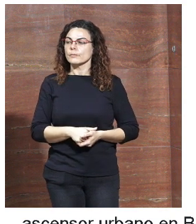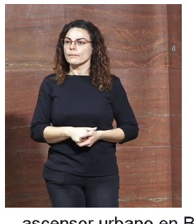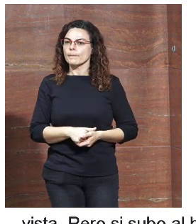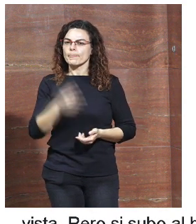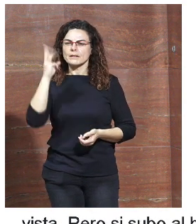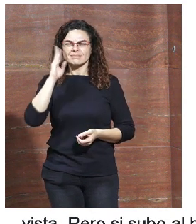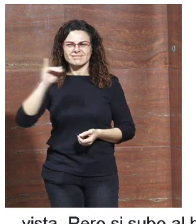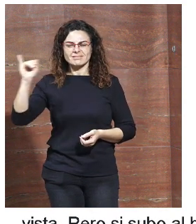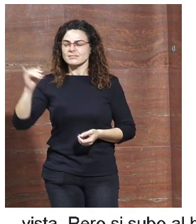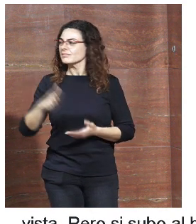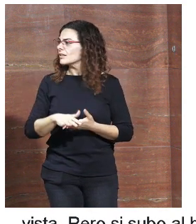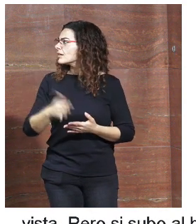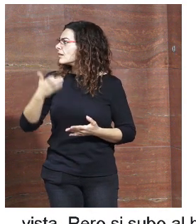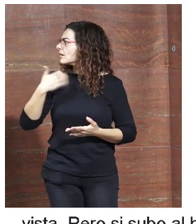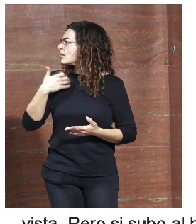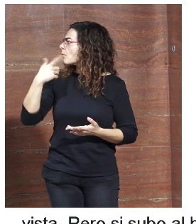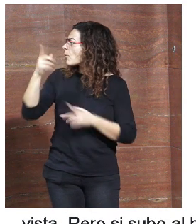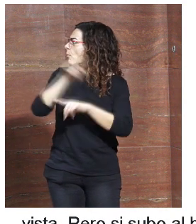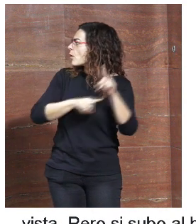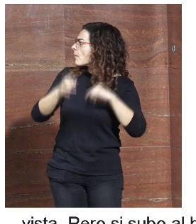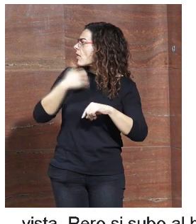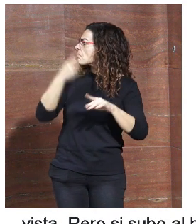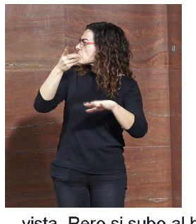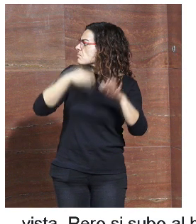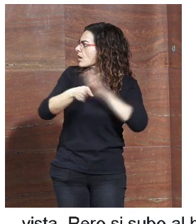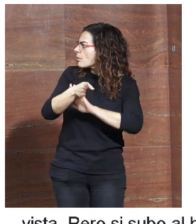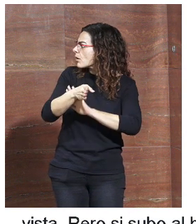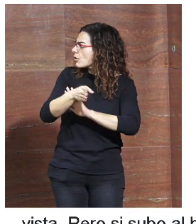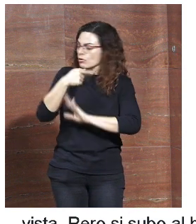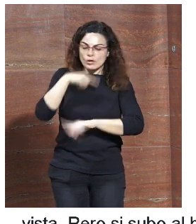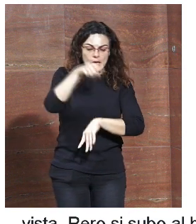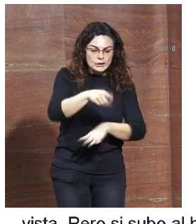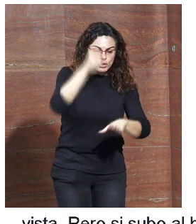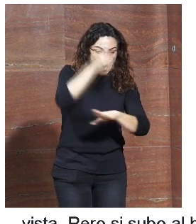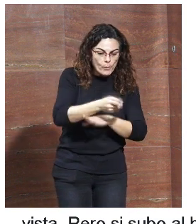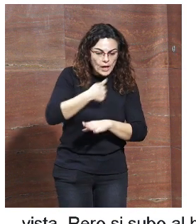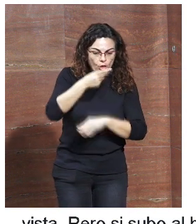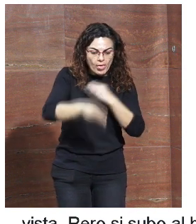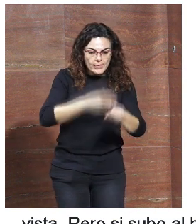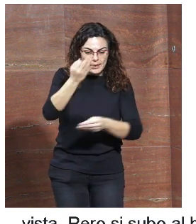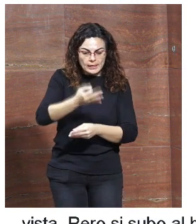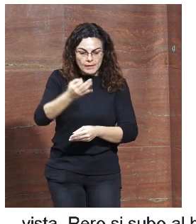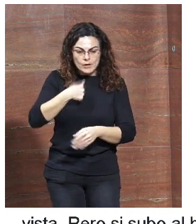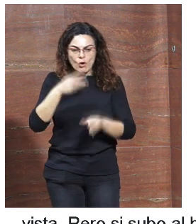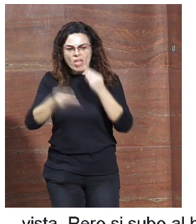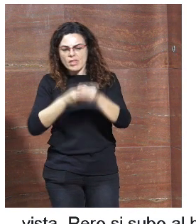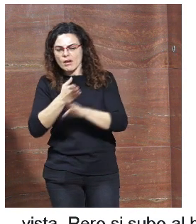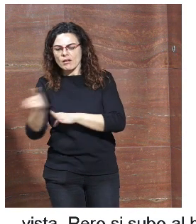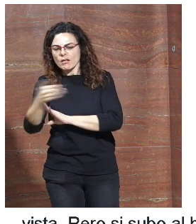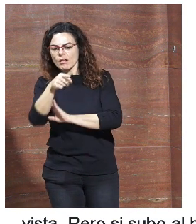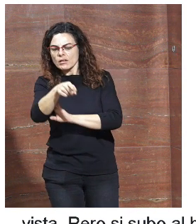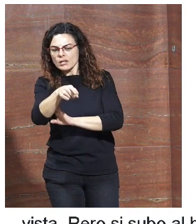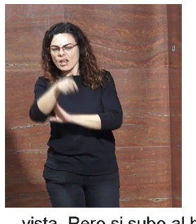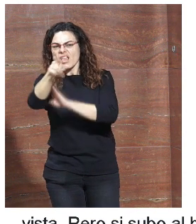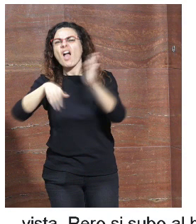obligado. Una vez desembarco en el barrio, digo, aquí estoy. ¿Por dónde tiene que ser? Tengo que ir por aquí. Allí al final,